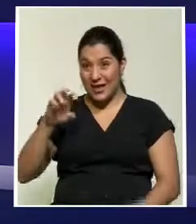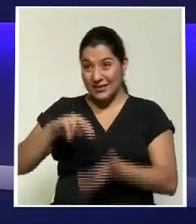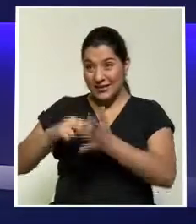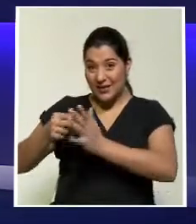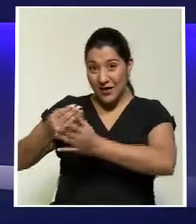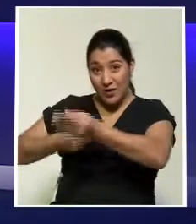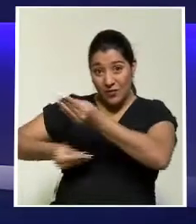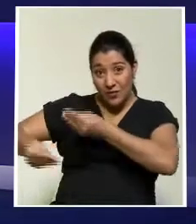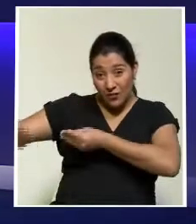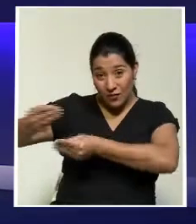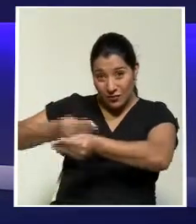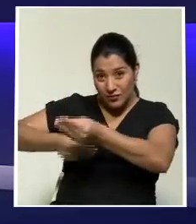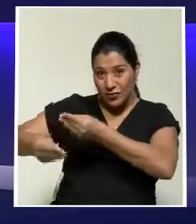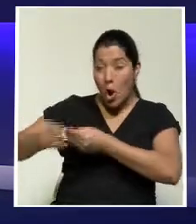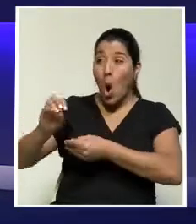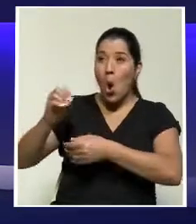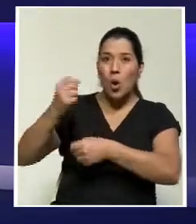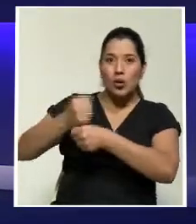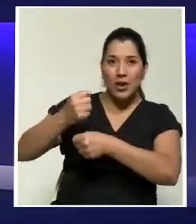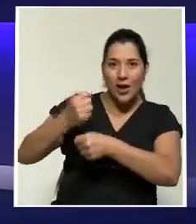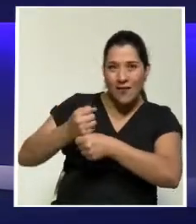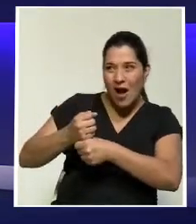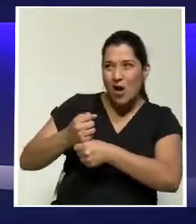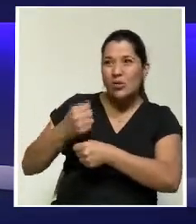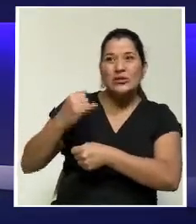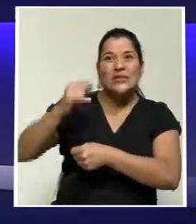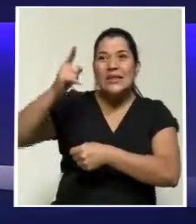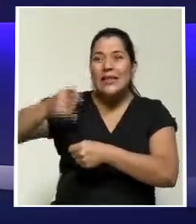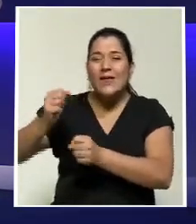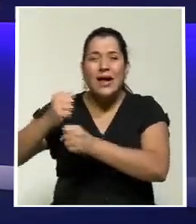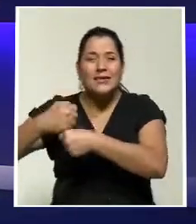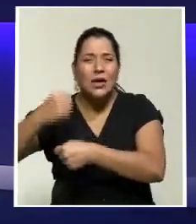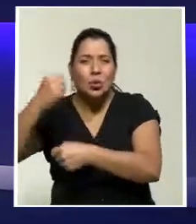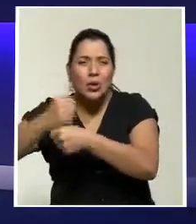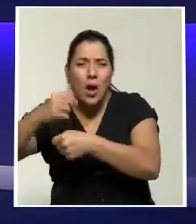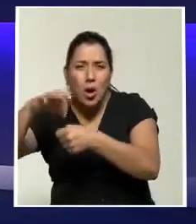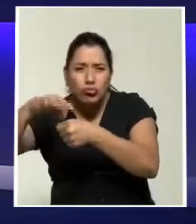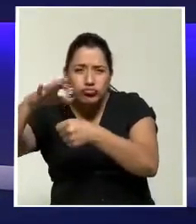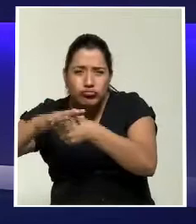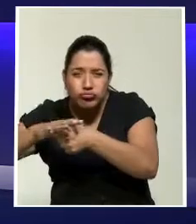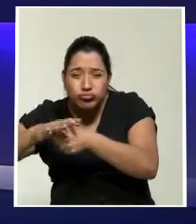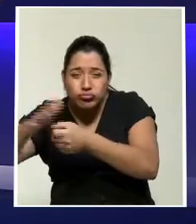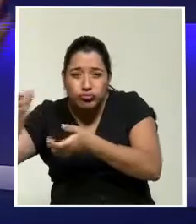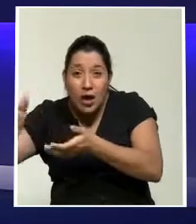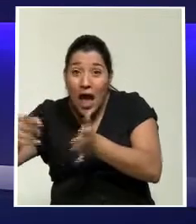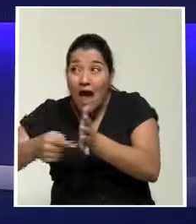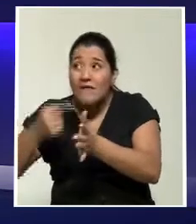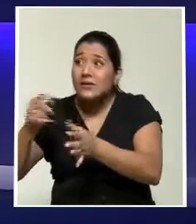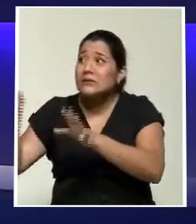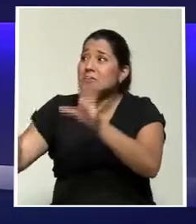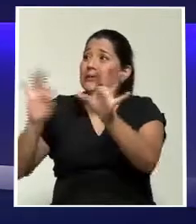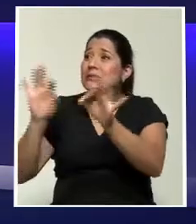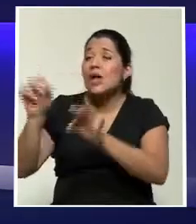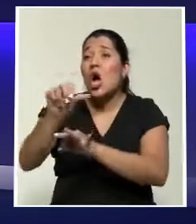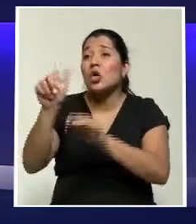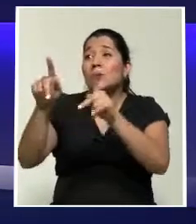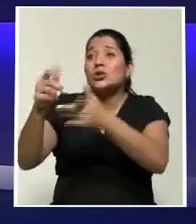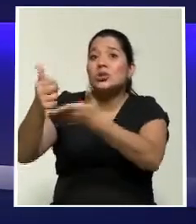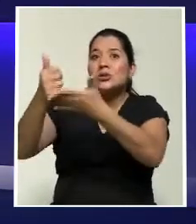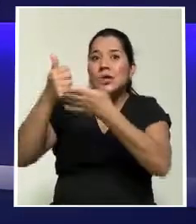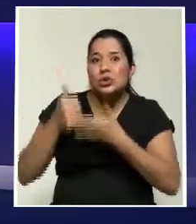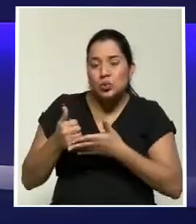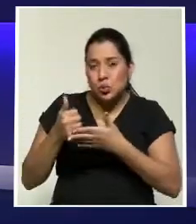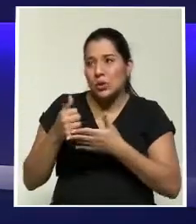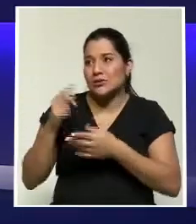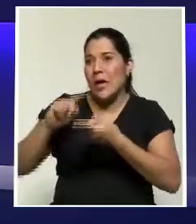que son esos intercambios de trabajo. Cuando hay que hacer una cosecha específica en un lugar, muchas veces no la atiende solo la familia, se vienen otras personas, otras